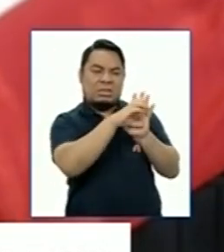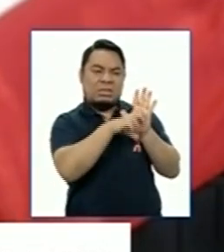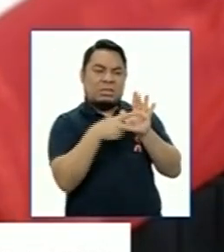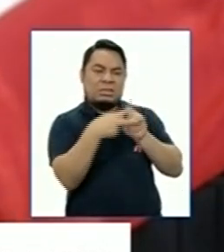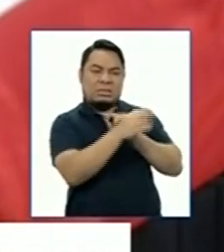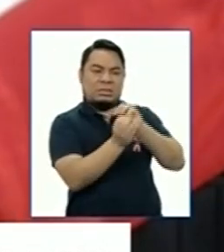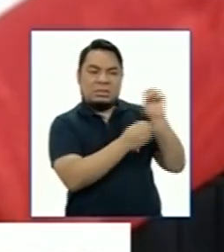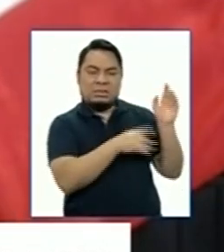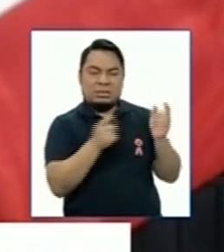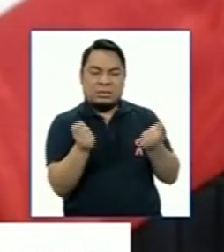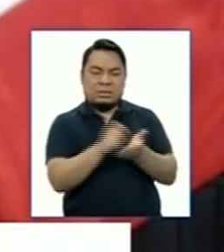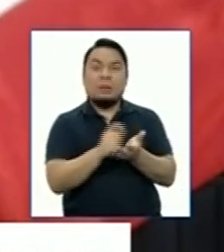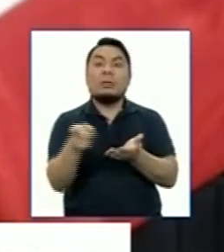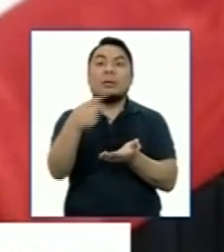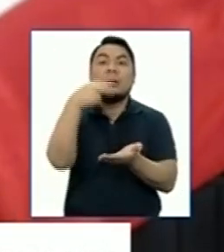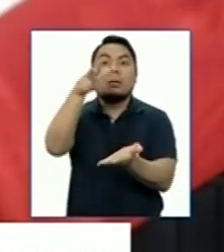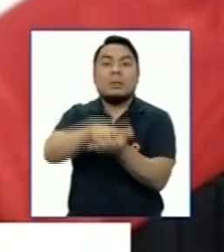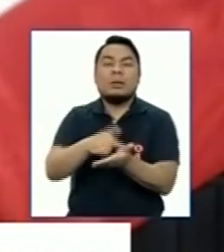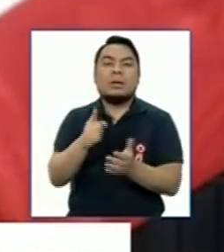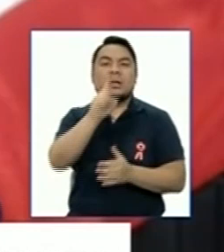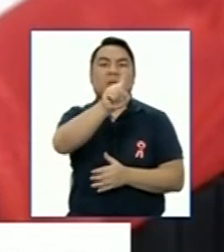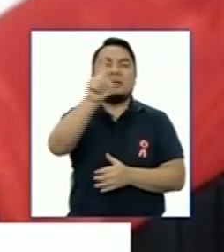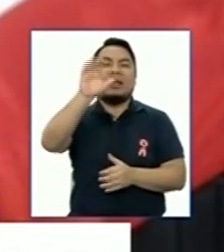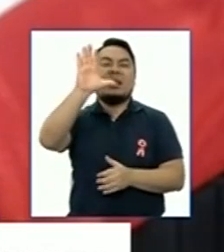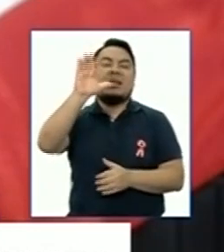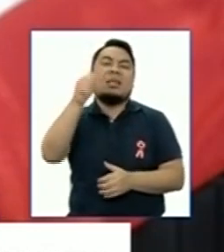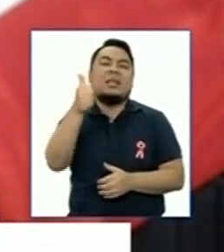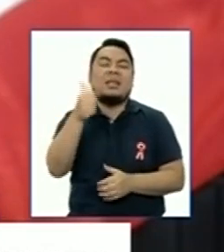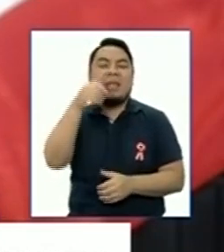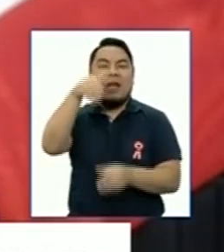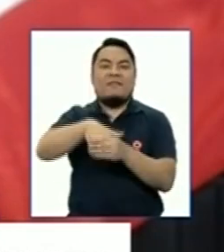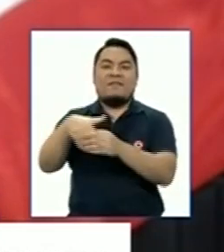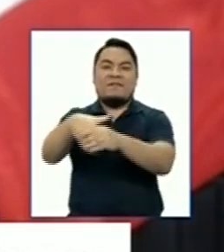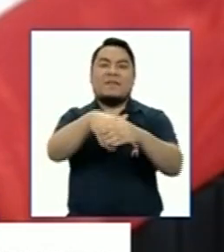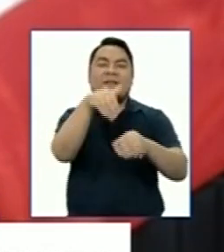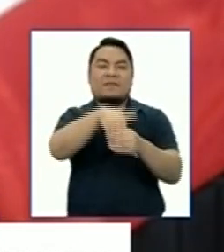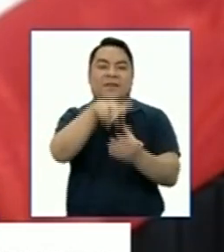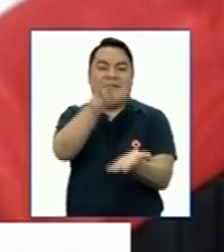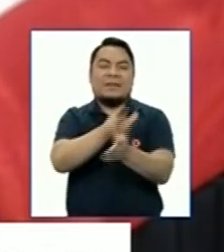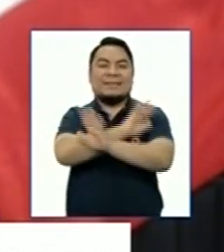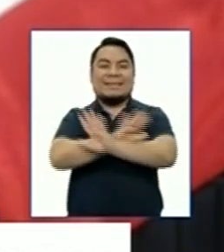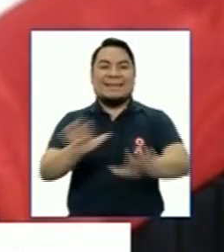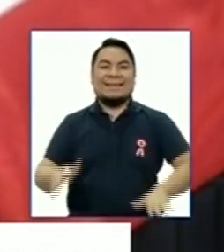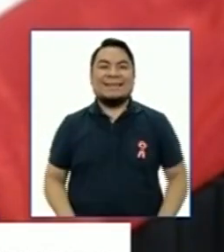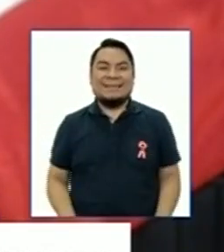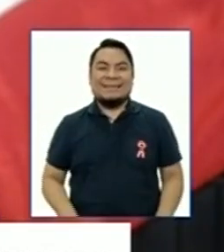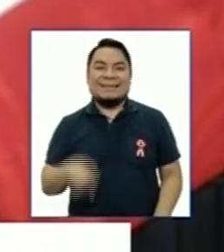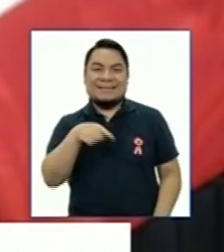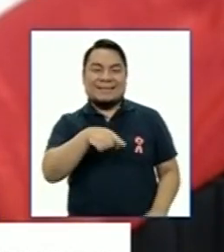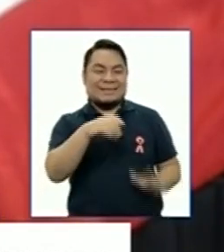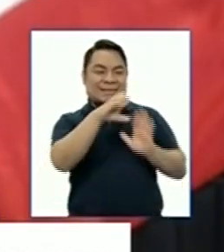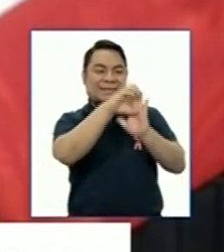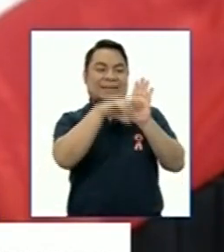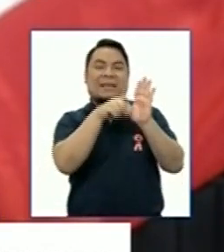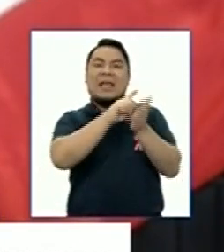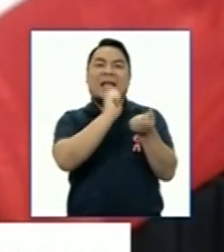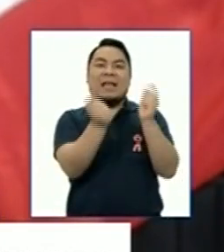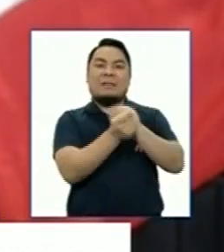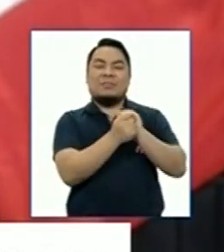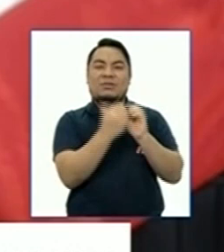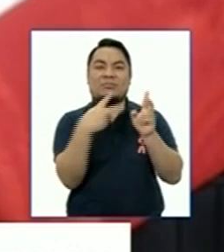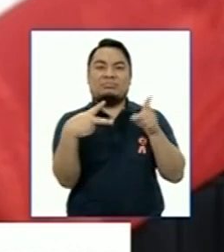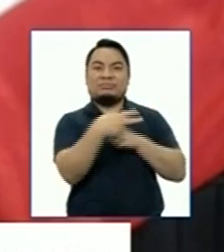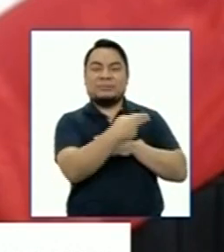que esas medidas que obviamente los que las analizamos los vemos es una perspectiva más amplia como por ejemplo iba más amplia